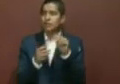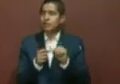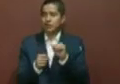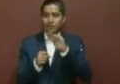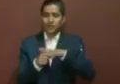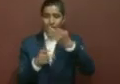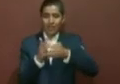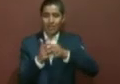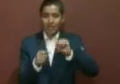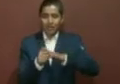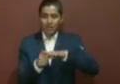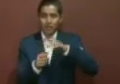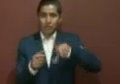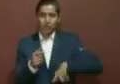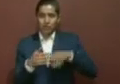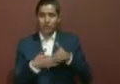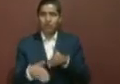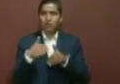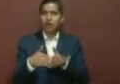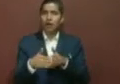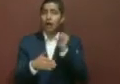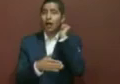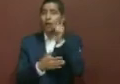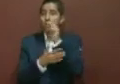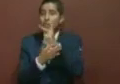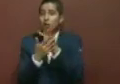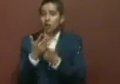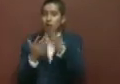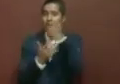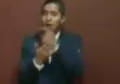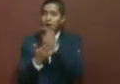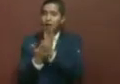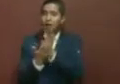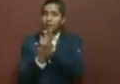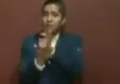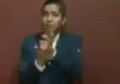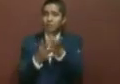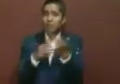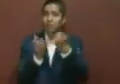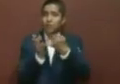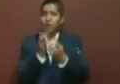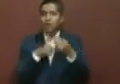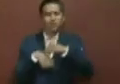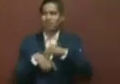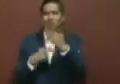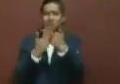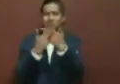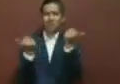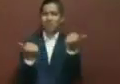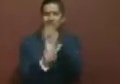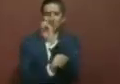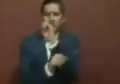en lo que falta de la administración, de implementar algún programa de cobro de algún impuesto? No, ninguno.